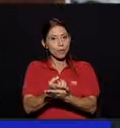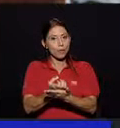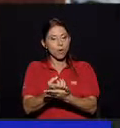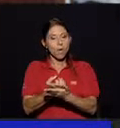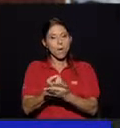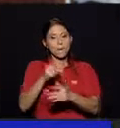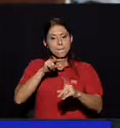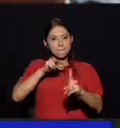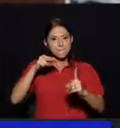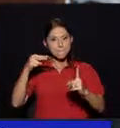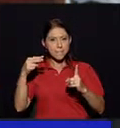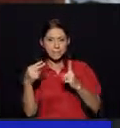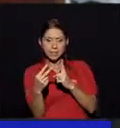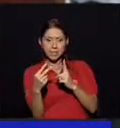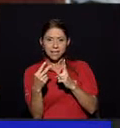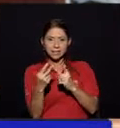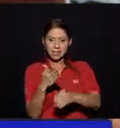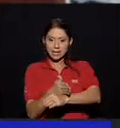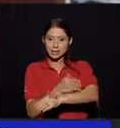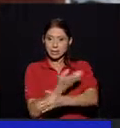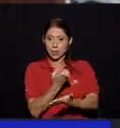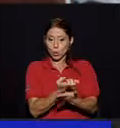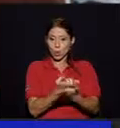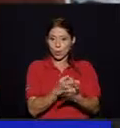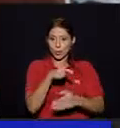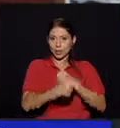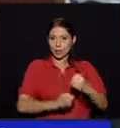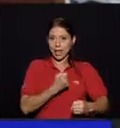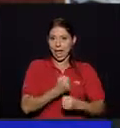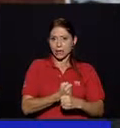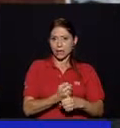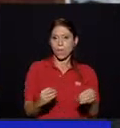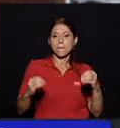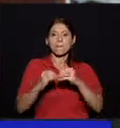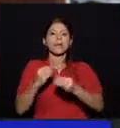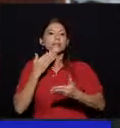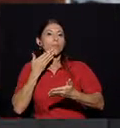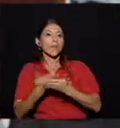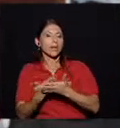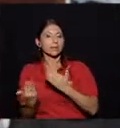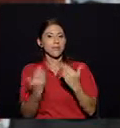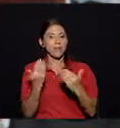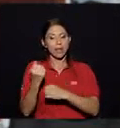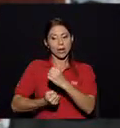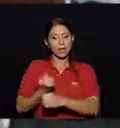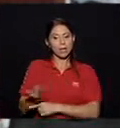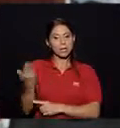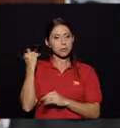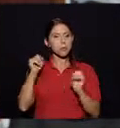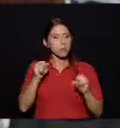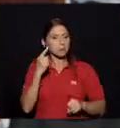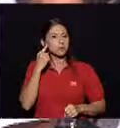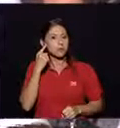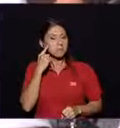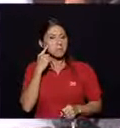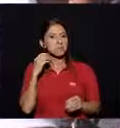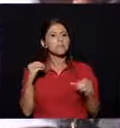son este año más buenas que las del año anterior, podemos augurar una